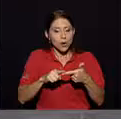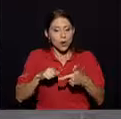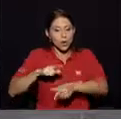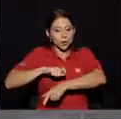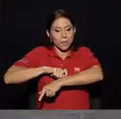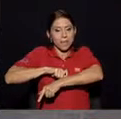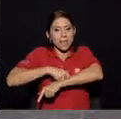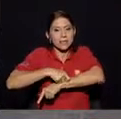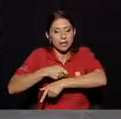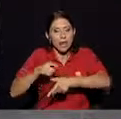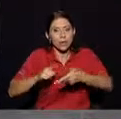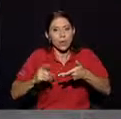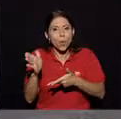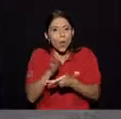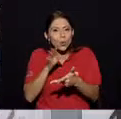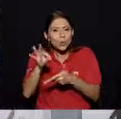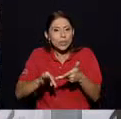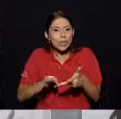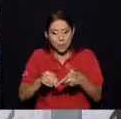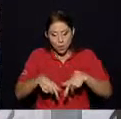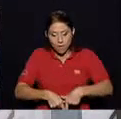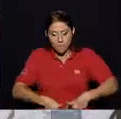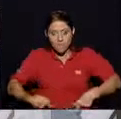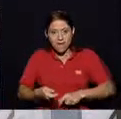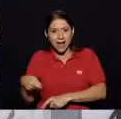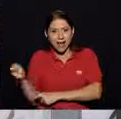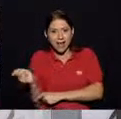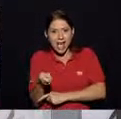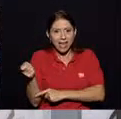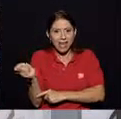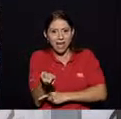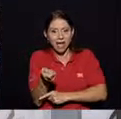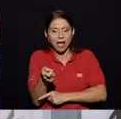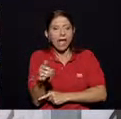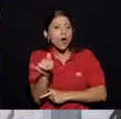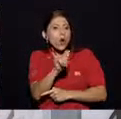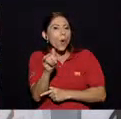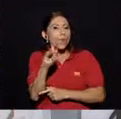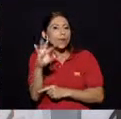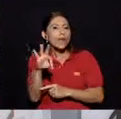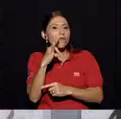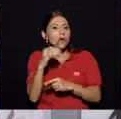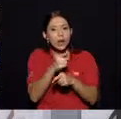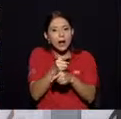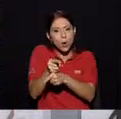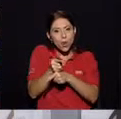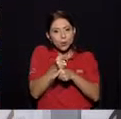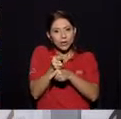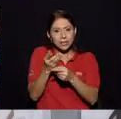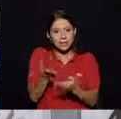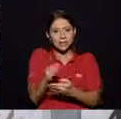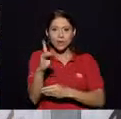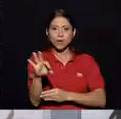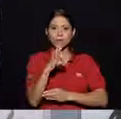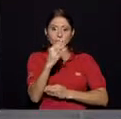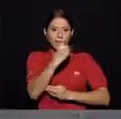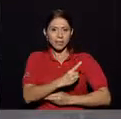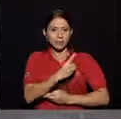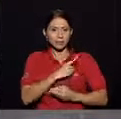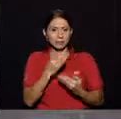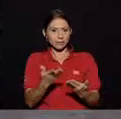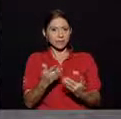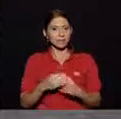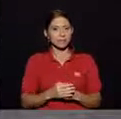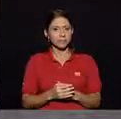o haber recibido algún tipo de golpe, ¿verdad? Fajeada, como forma correctiva, digamos, como forma de